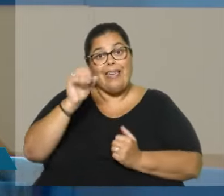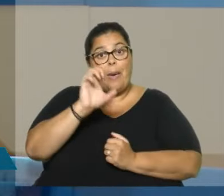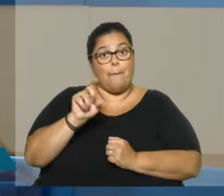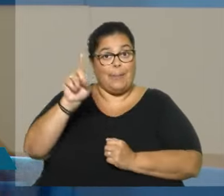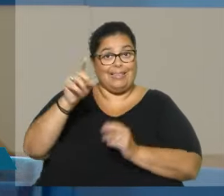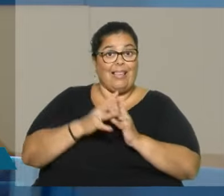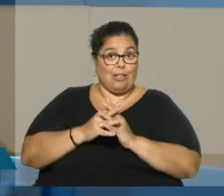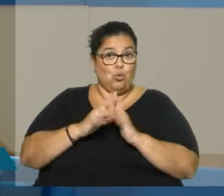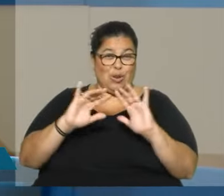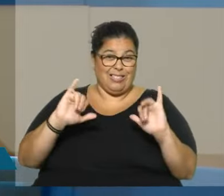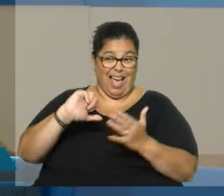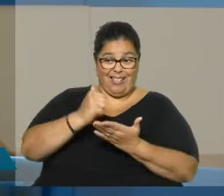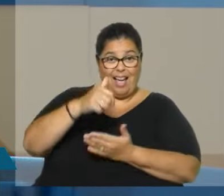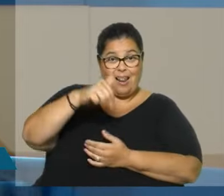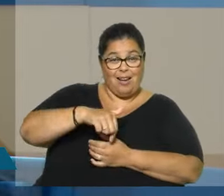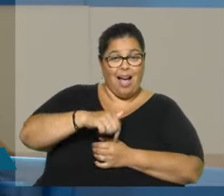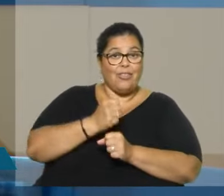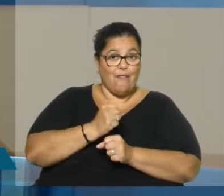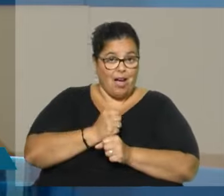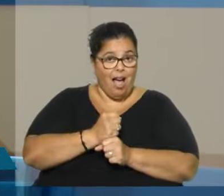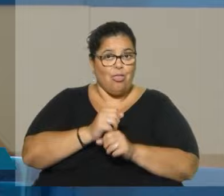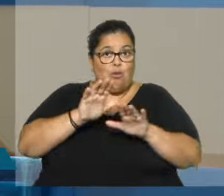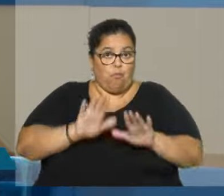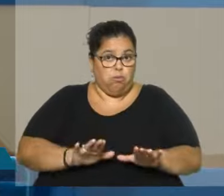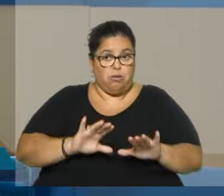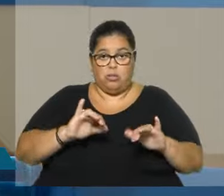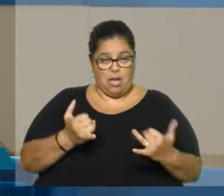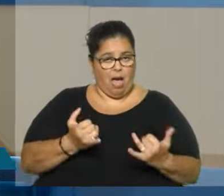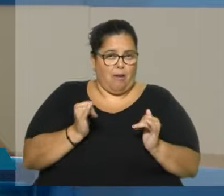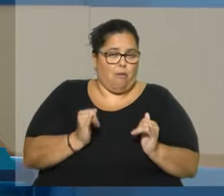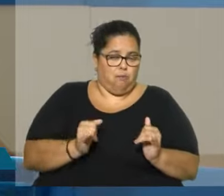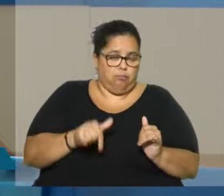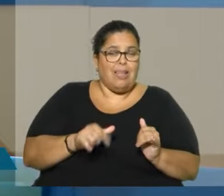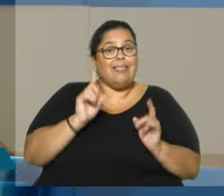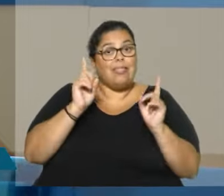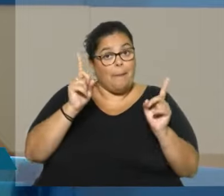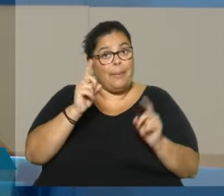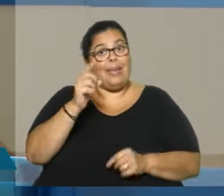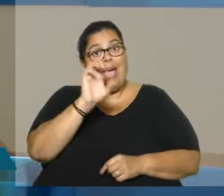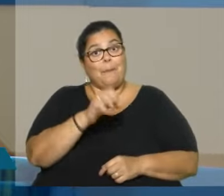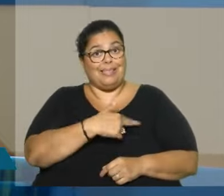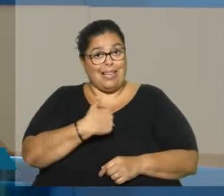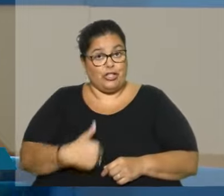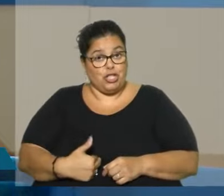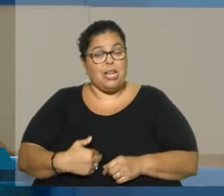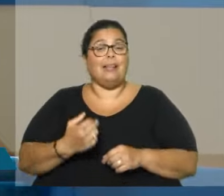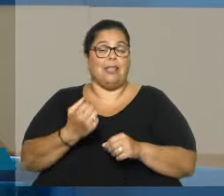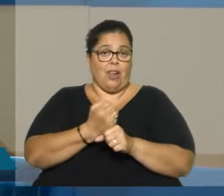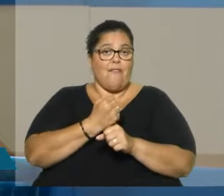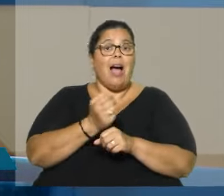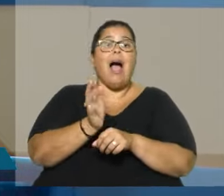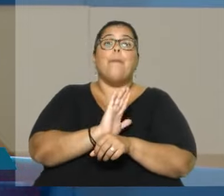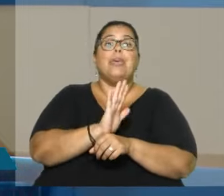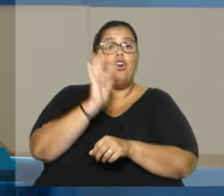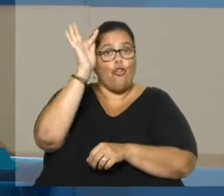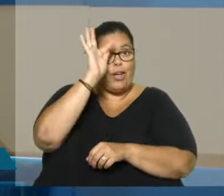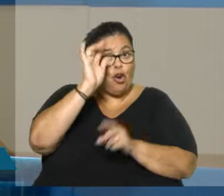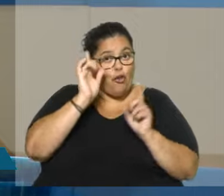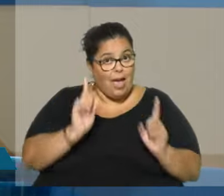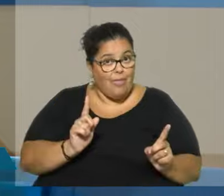están aquí trabajando este que están asentadas pero también hay empresas chinas que están trabajando en biotecnología Así que